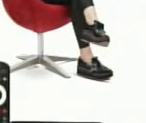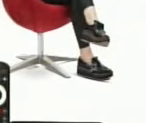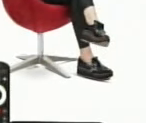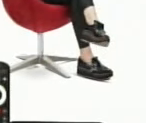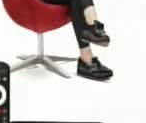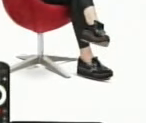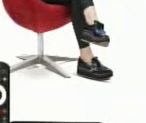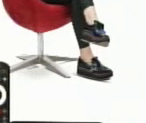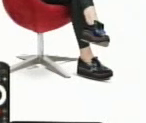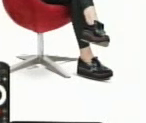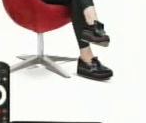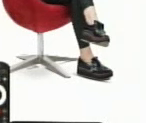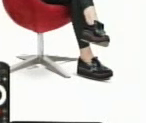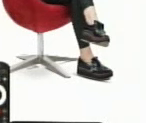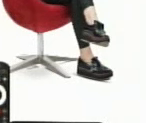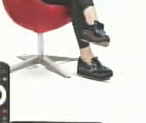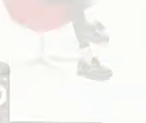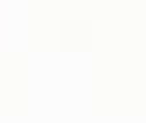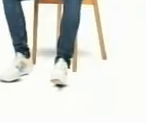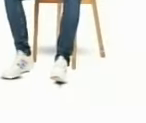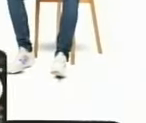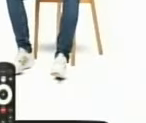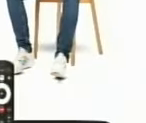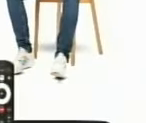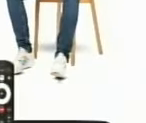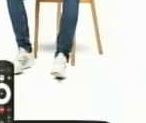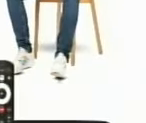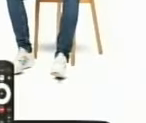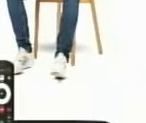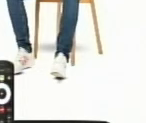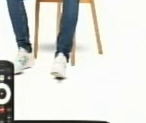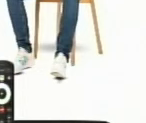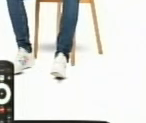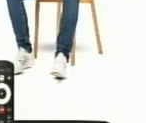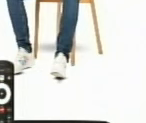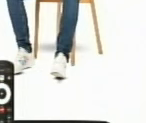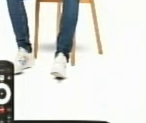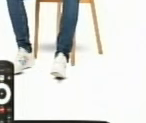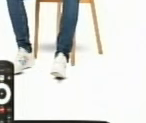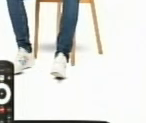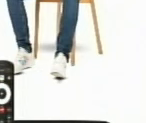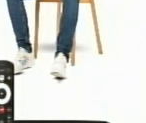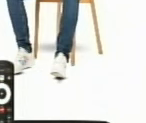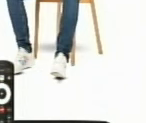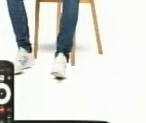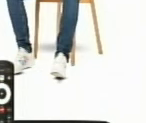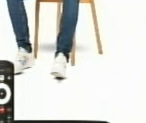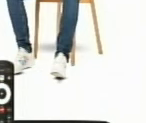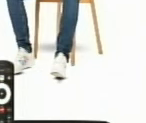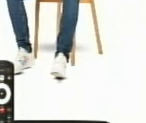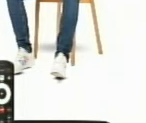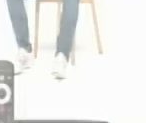$45 al mes. Incluye Claro Video con Paramount Plus, la Liga Premier y Ultra Wi-Fi. Claro que sí.